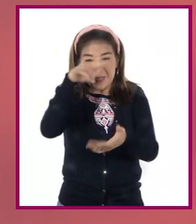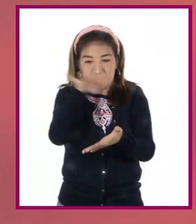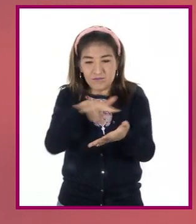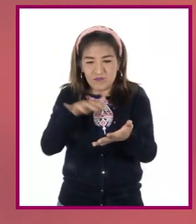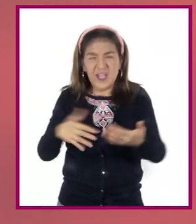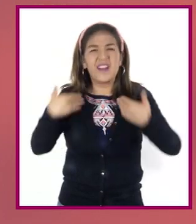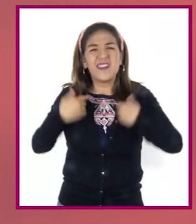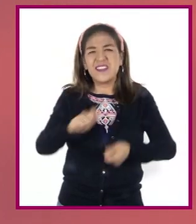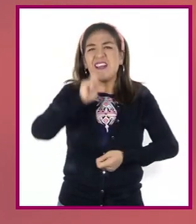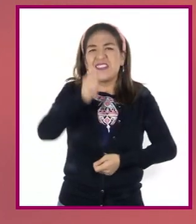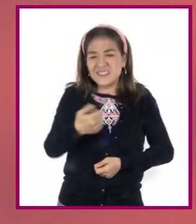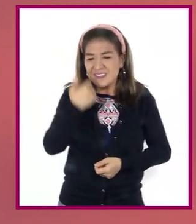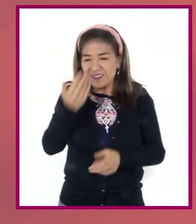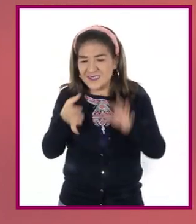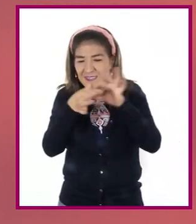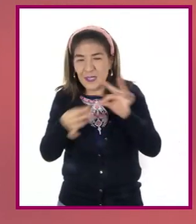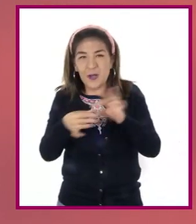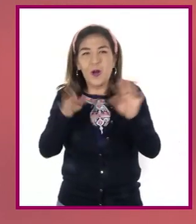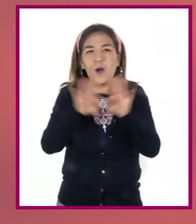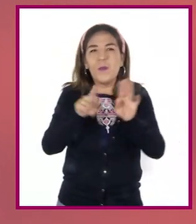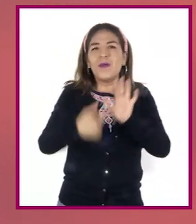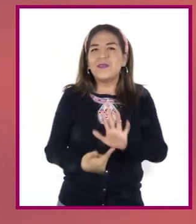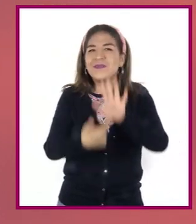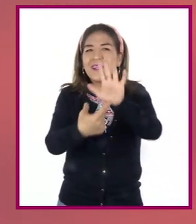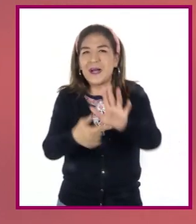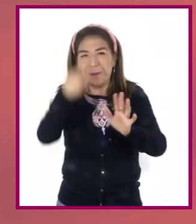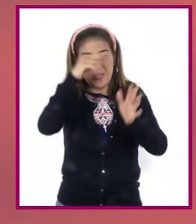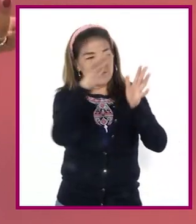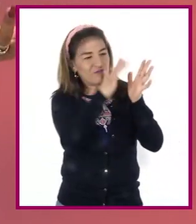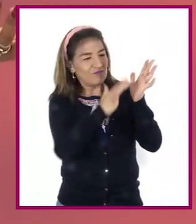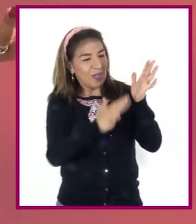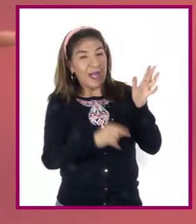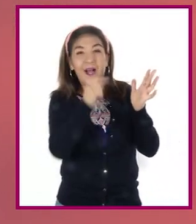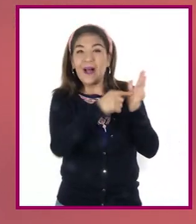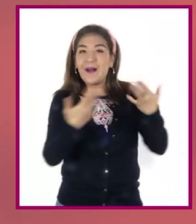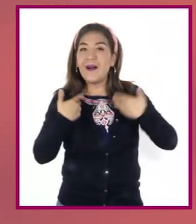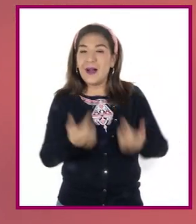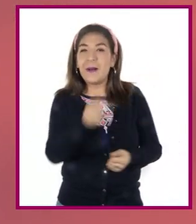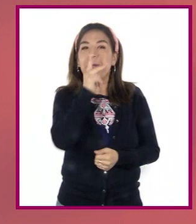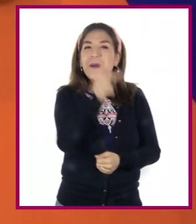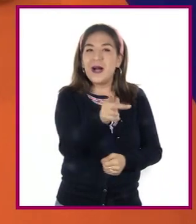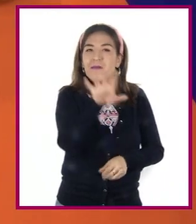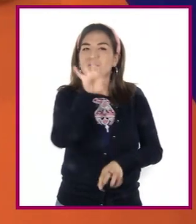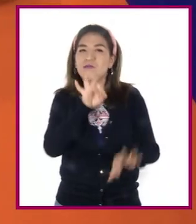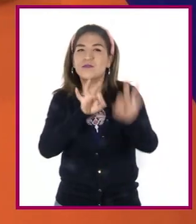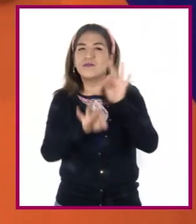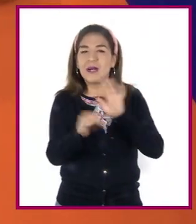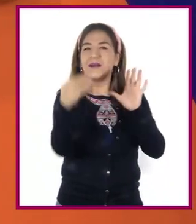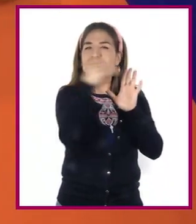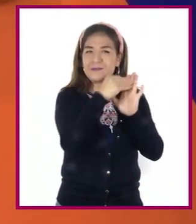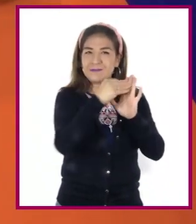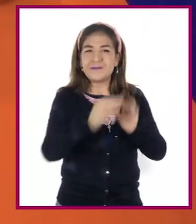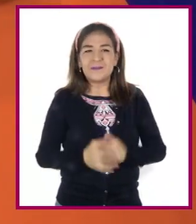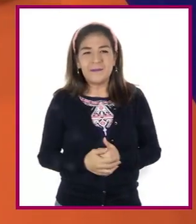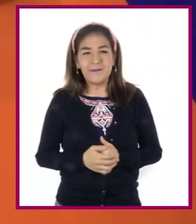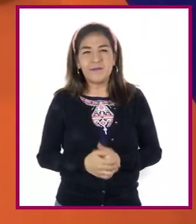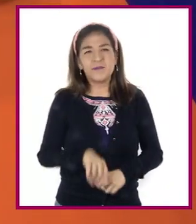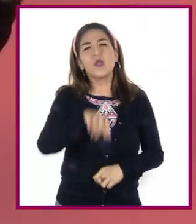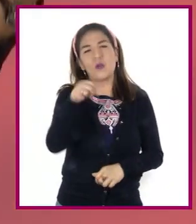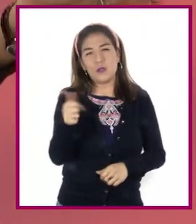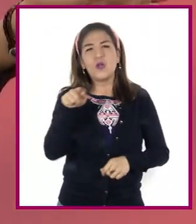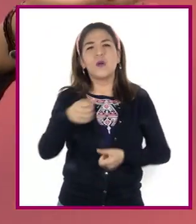qué quieren expresar o construir los autores cuando eligen una palabra u otra. Por otro lado, la